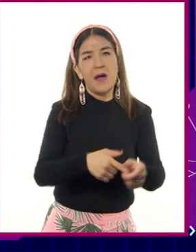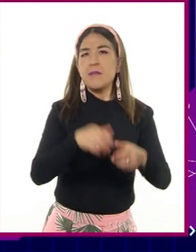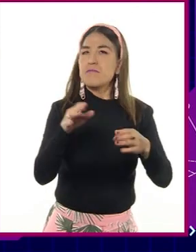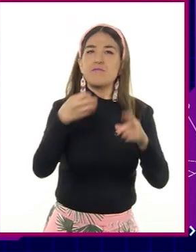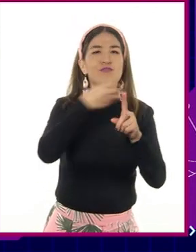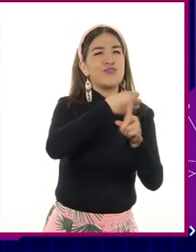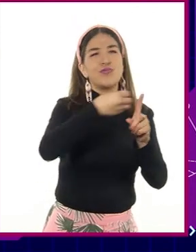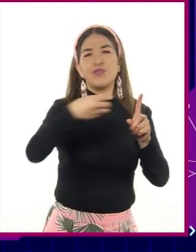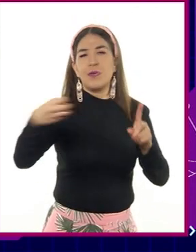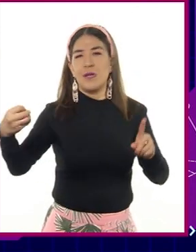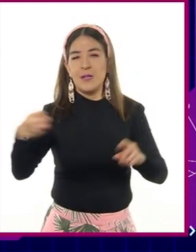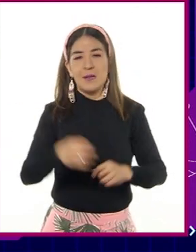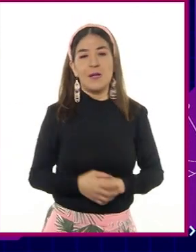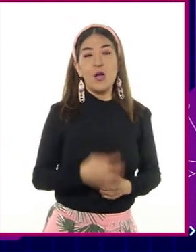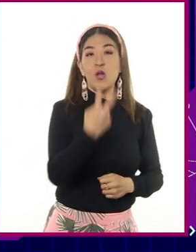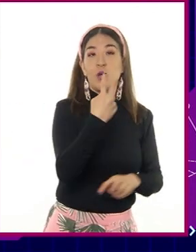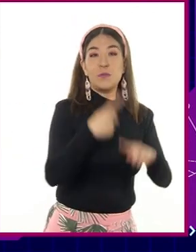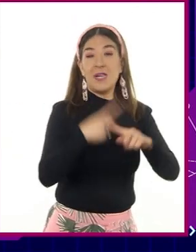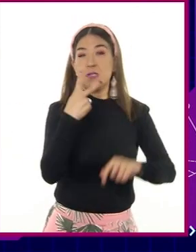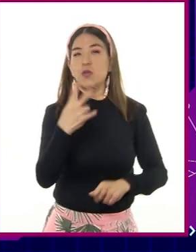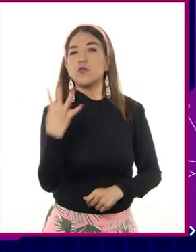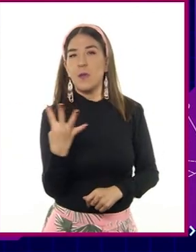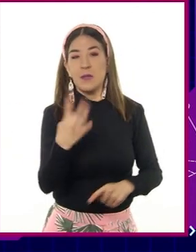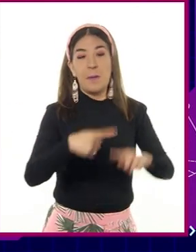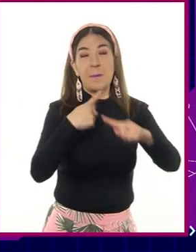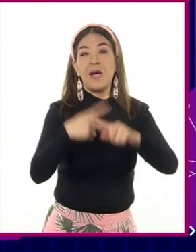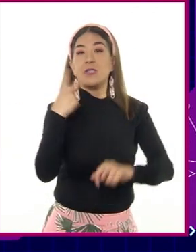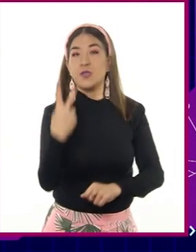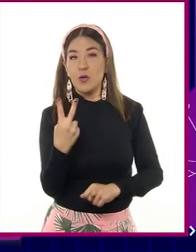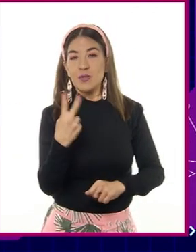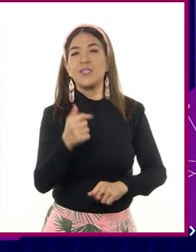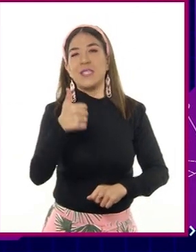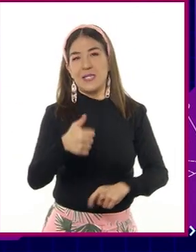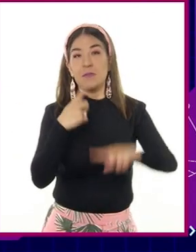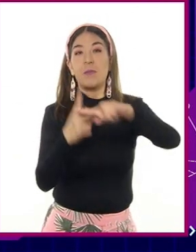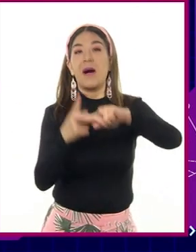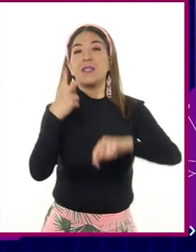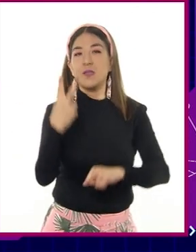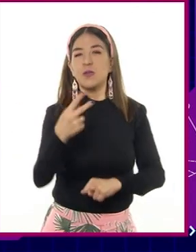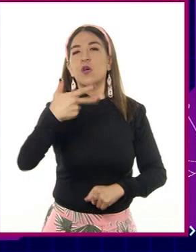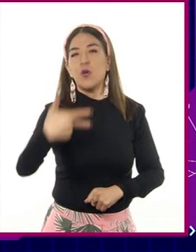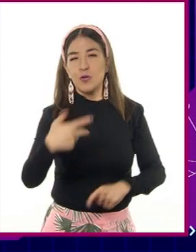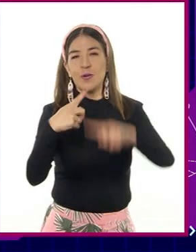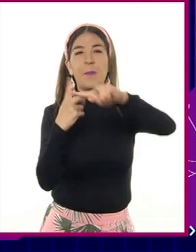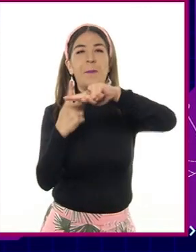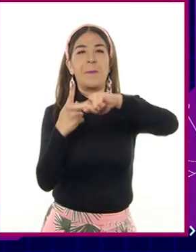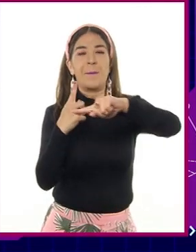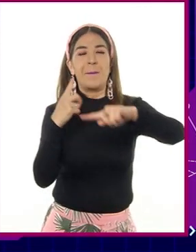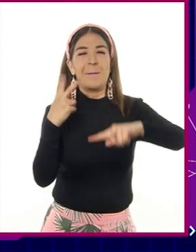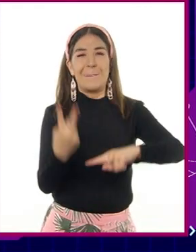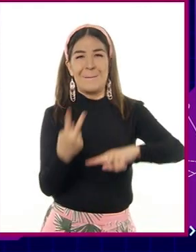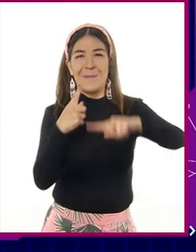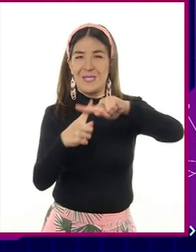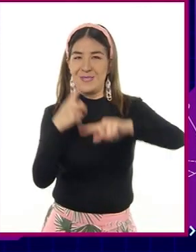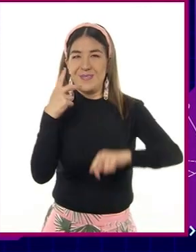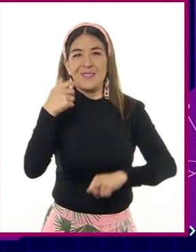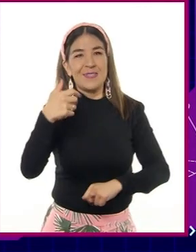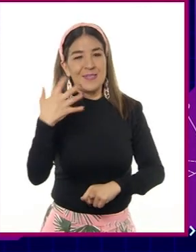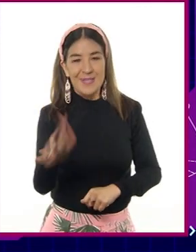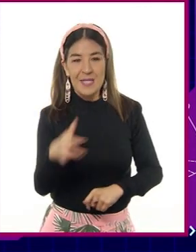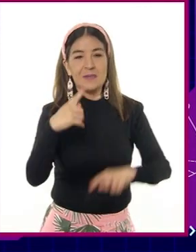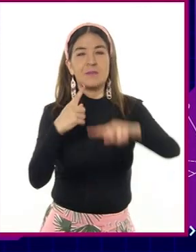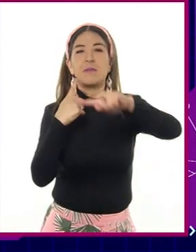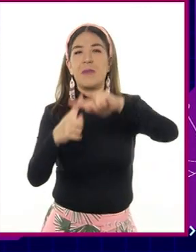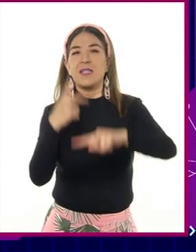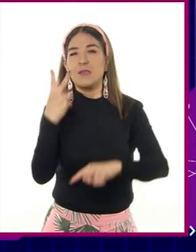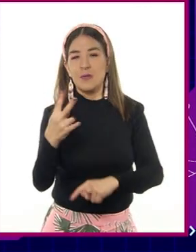sucesión. 2 más 2, 4, más 2, 6, más 2, 8, más 2, 10, más 2, 12,